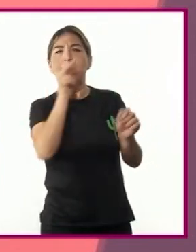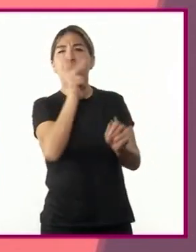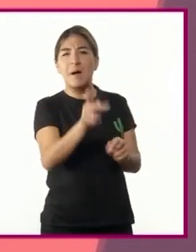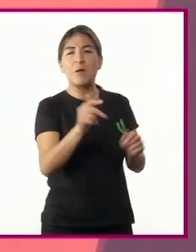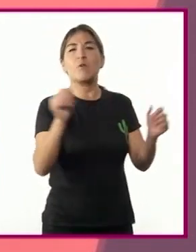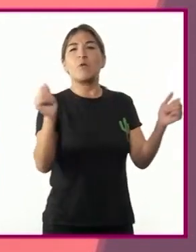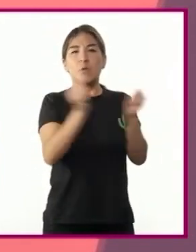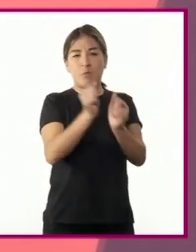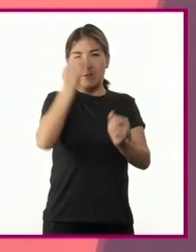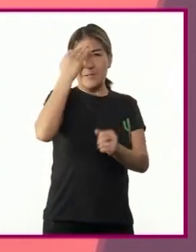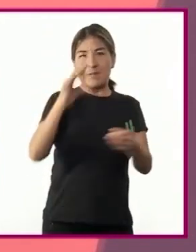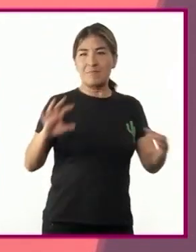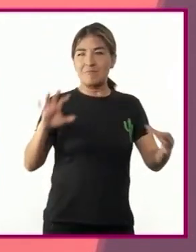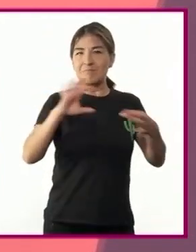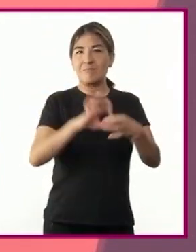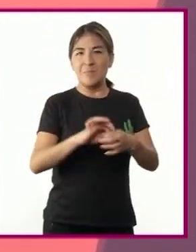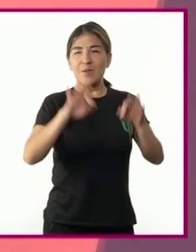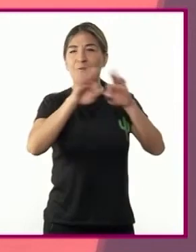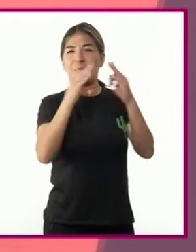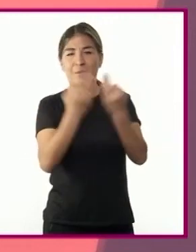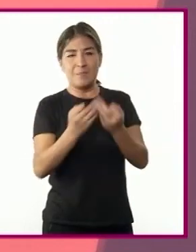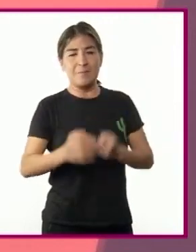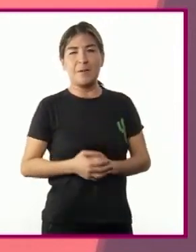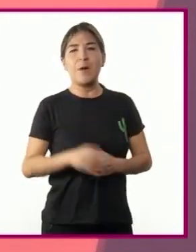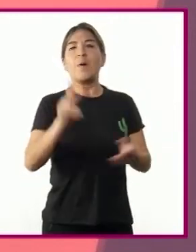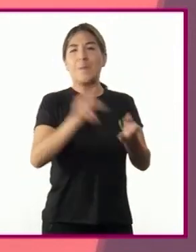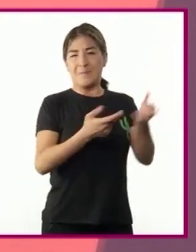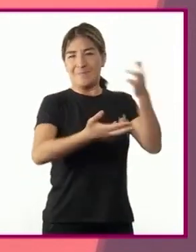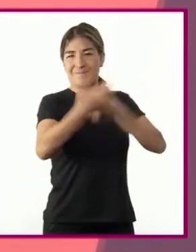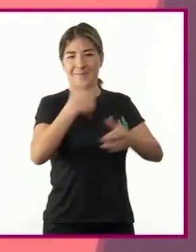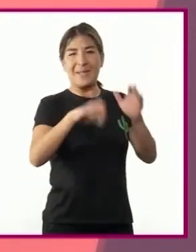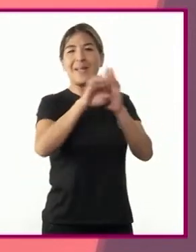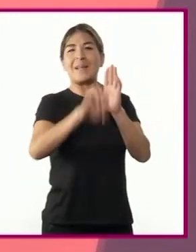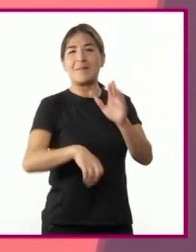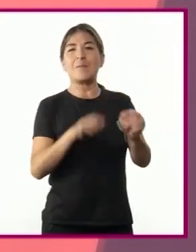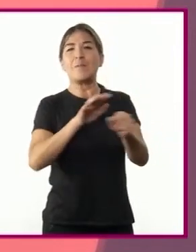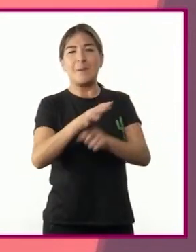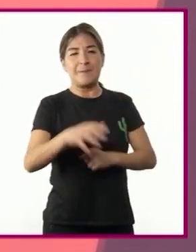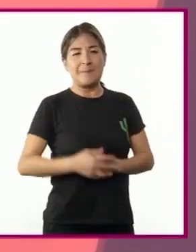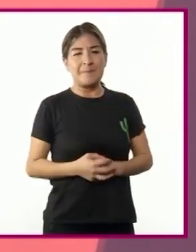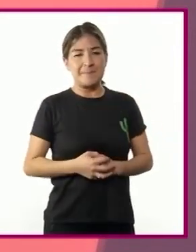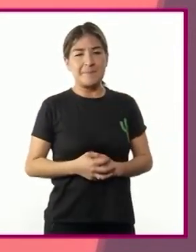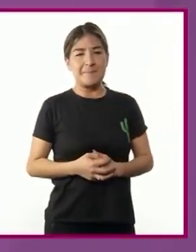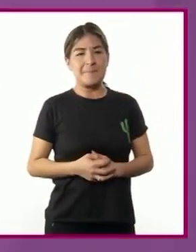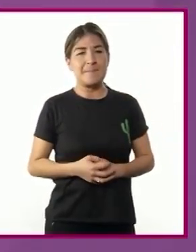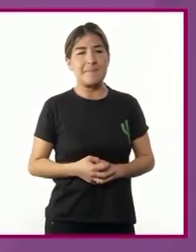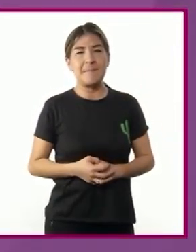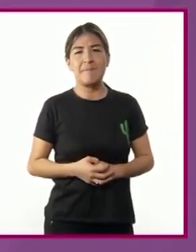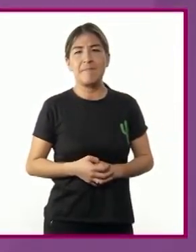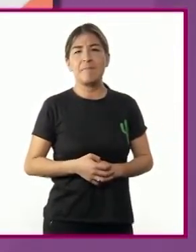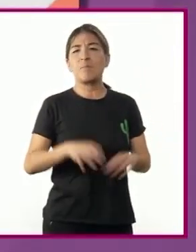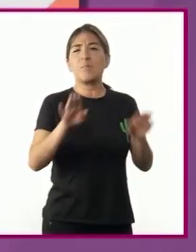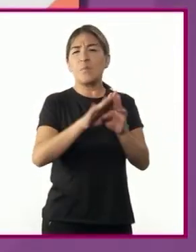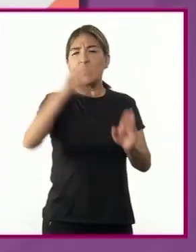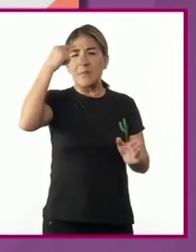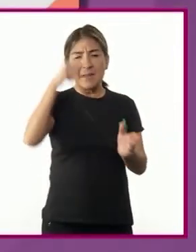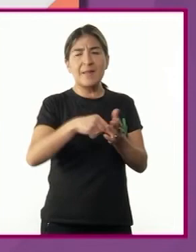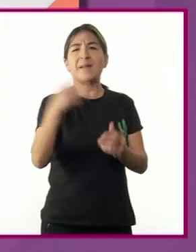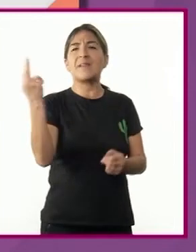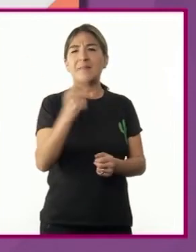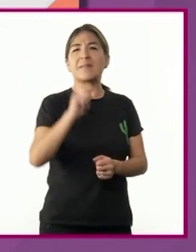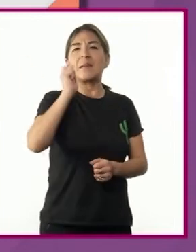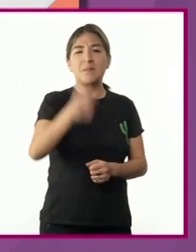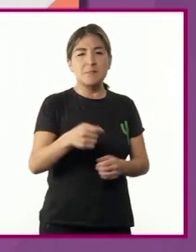vinculan los tiempos. Regresemos al ejemplo que estábamos viendo. No creímos que fuera